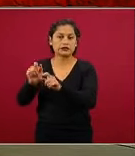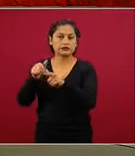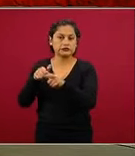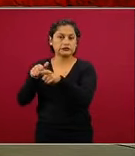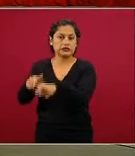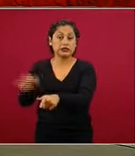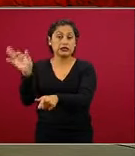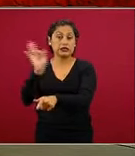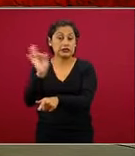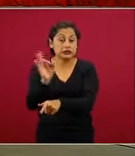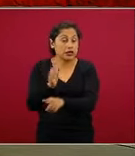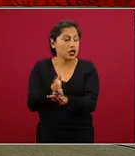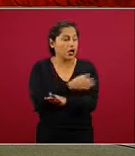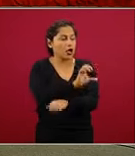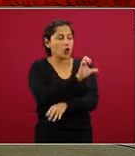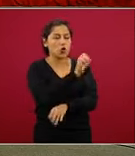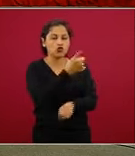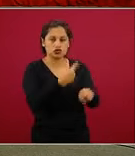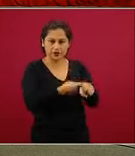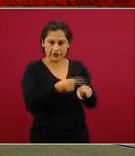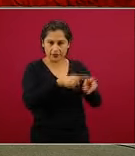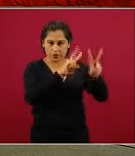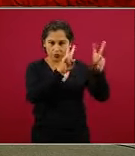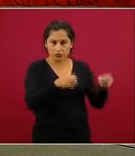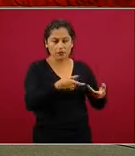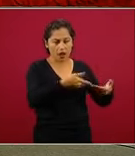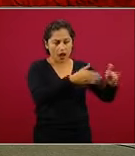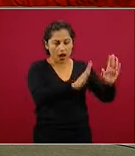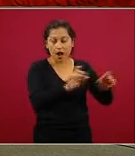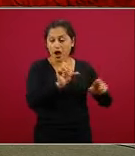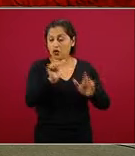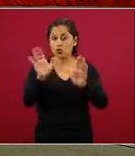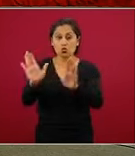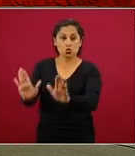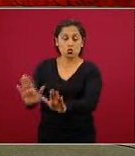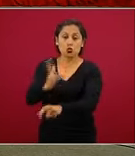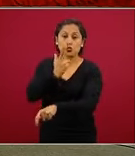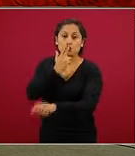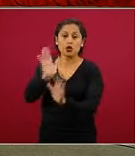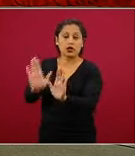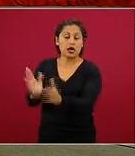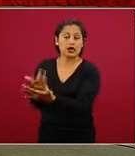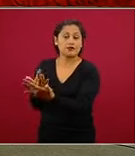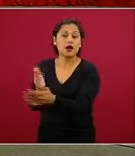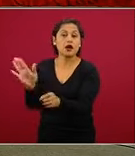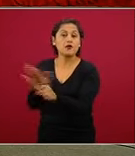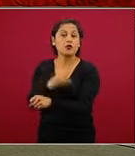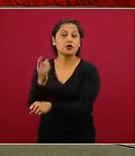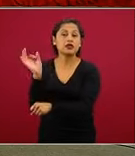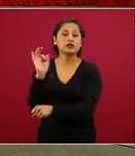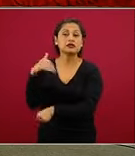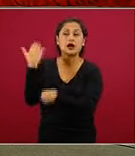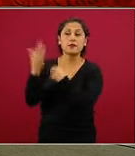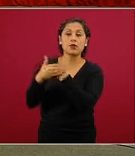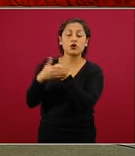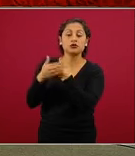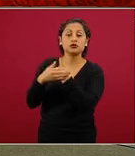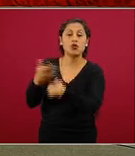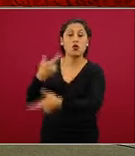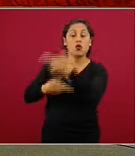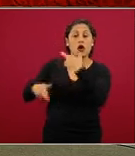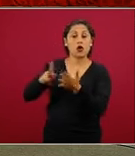caso de que a partir de octubre tengamos un repunte de COVID o en caso de que ocurra en cualquier otro momento. Vamos a darle